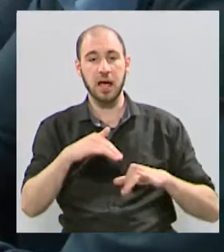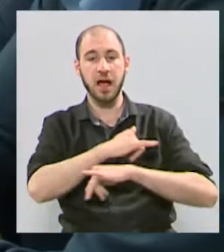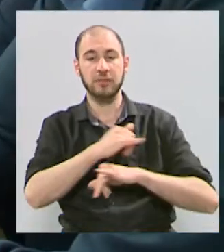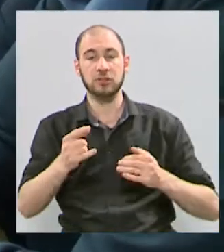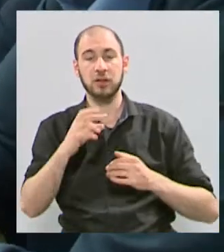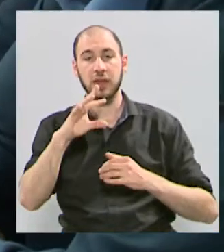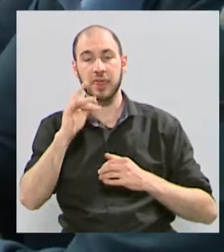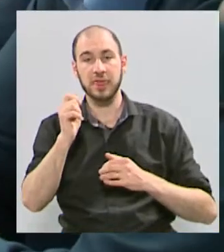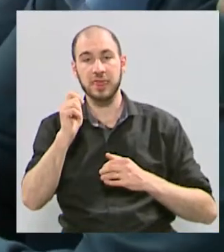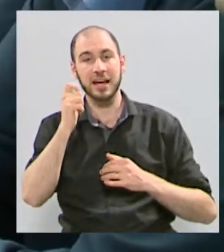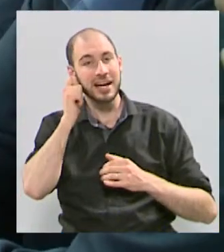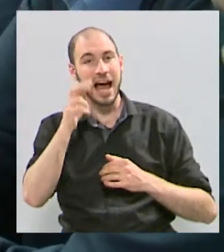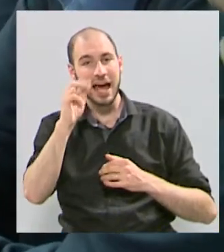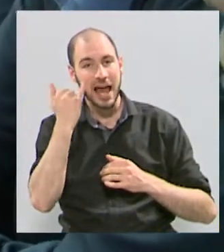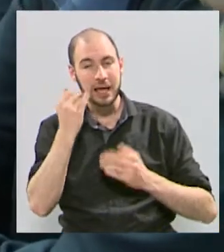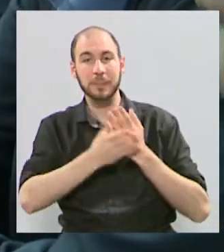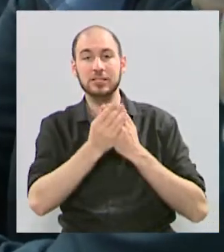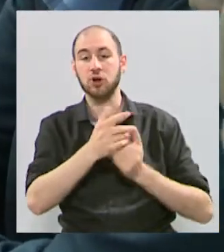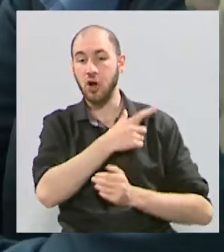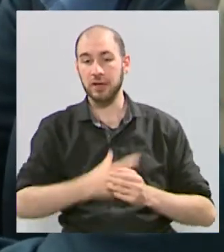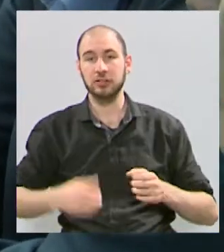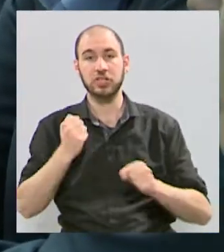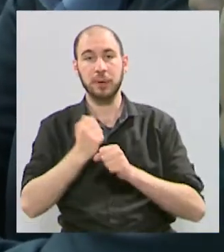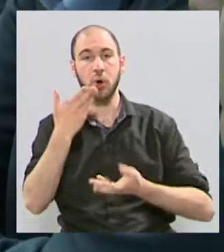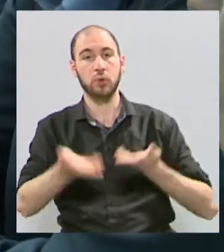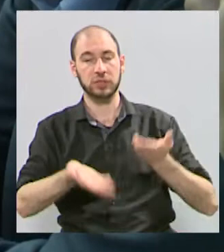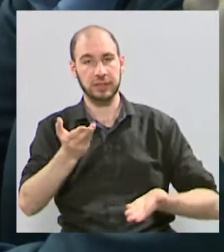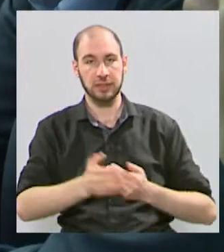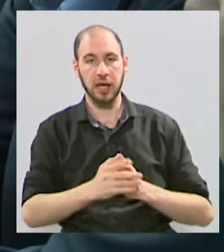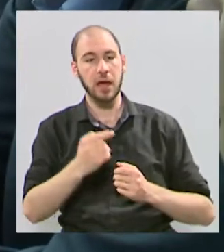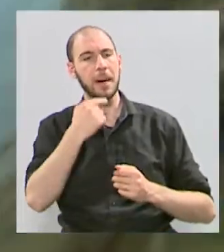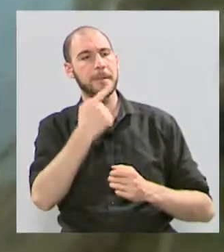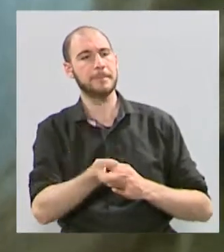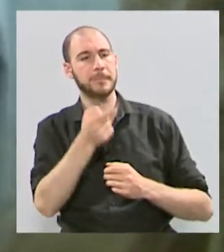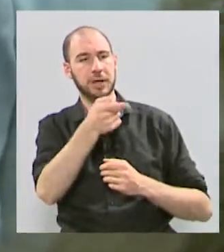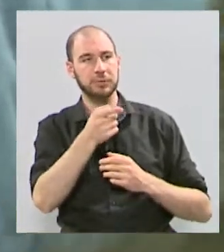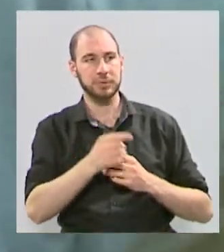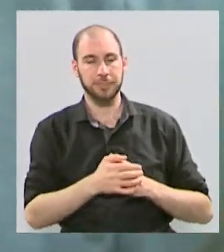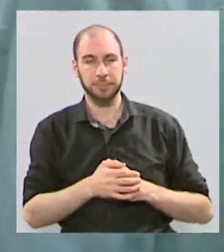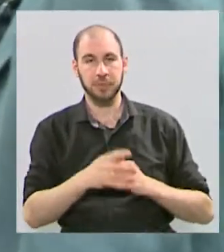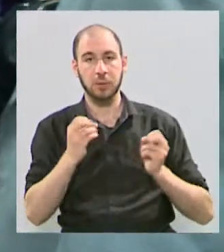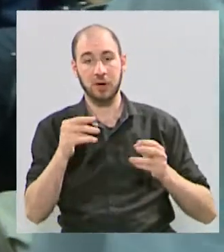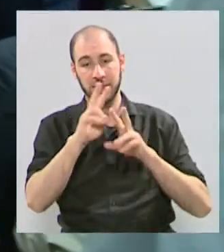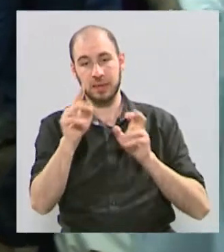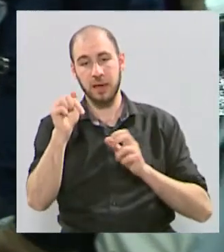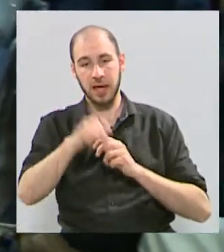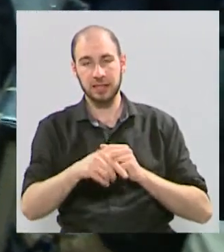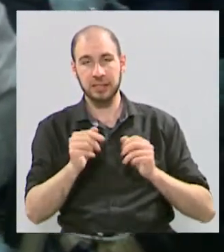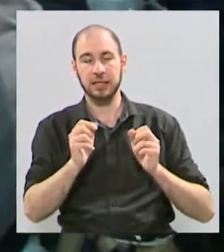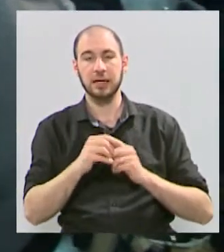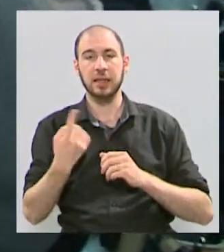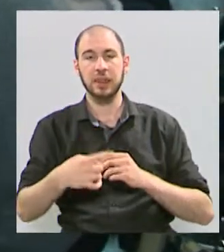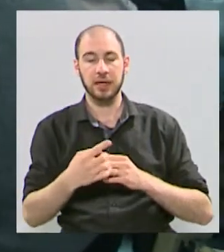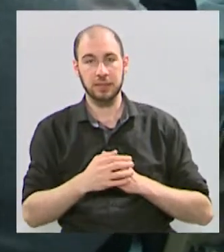dijo Dalmiro Garay, el ministro de Gobierno, Trabajo y Justicia, cuando se le consultaba justamente por esta situación en el